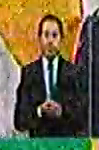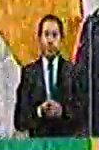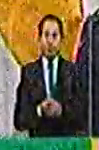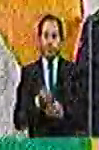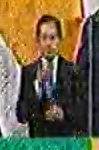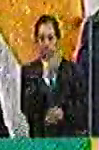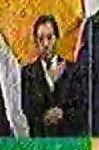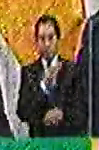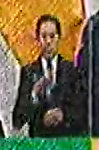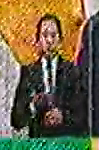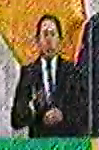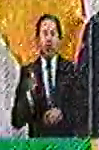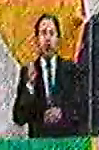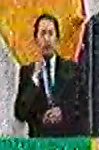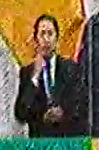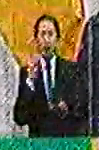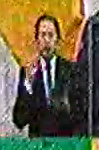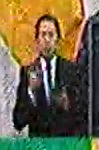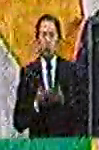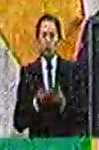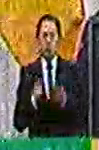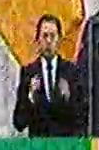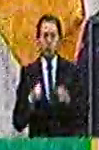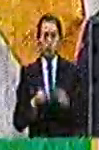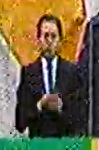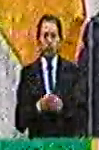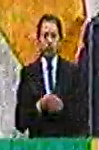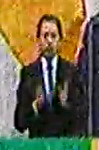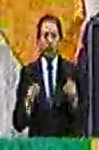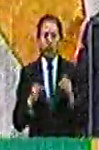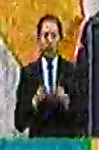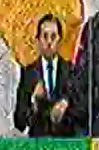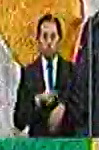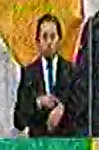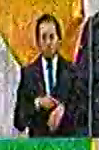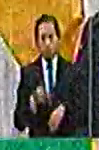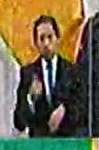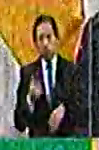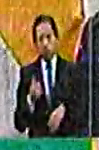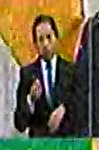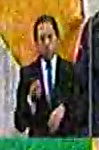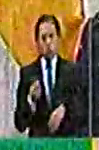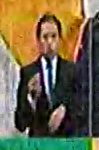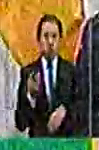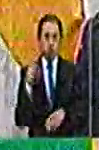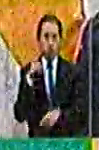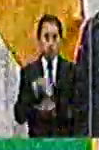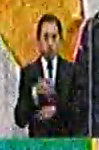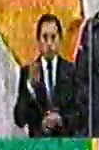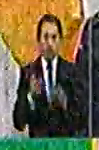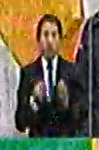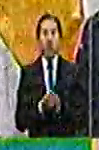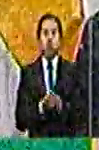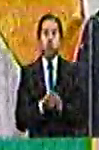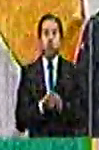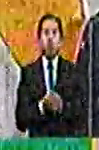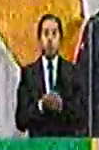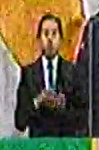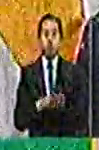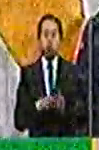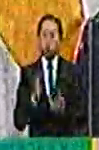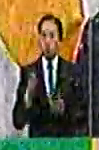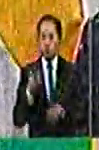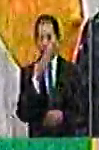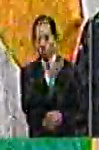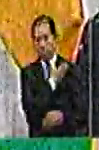Evo calculamos que va a estar llegando a La Paz entre las 10 a las 12 de la noche, por lo tanto es una